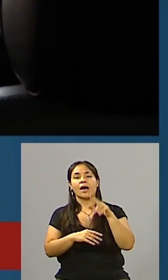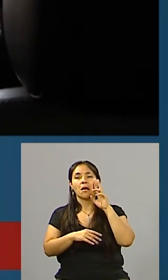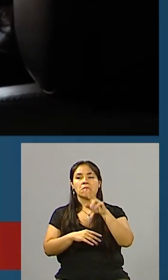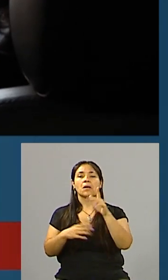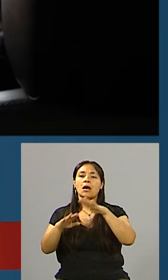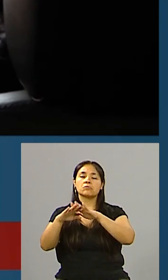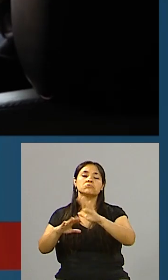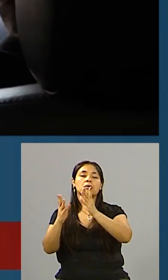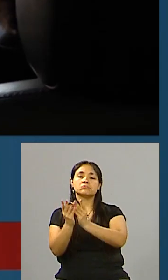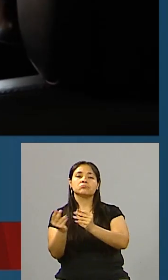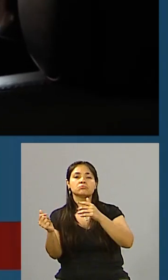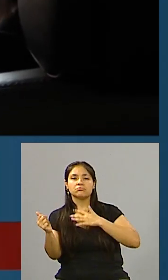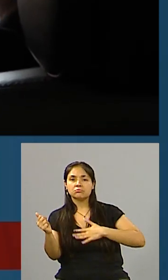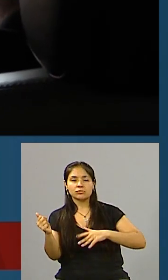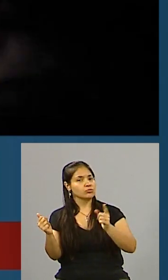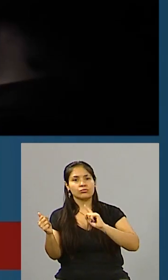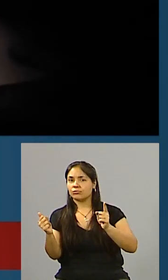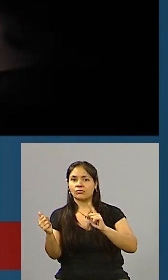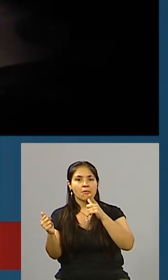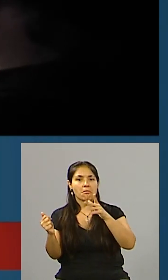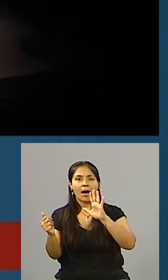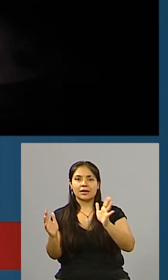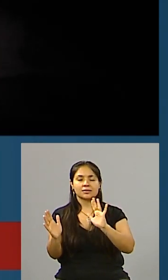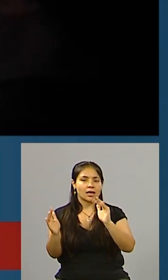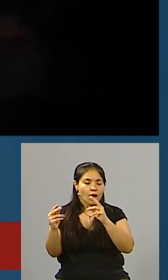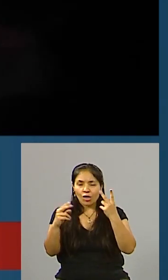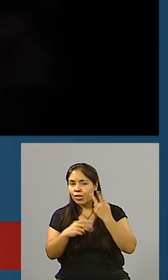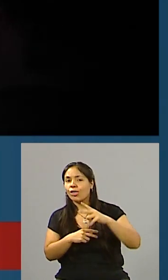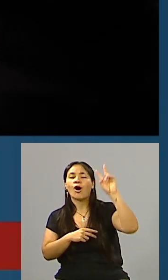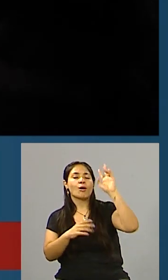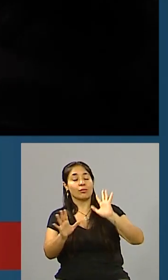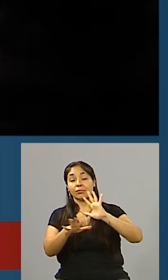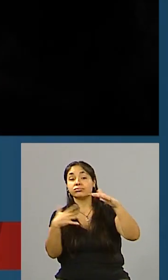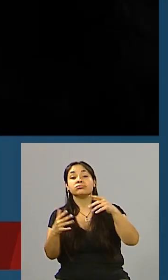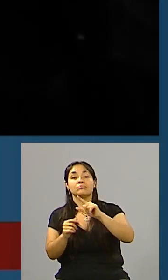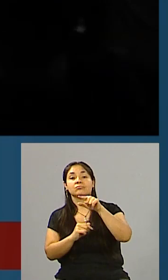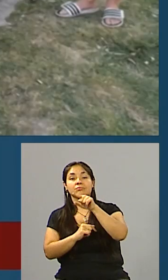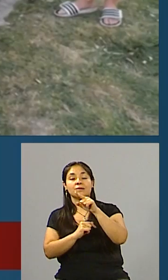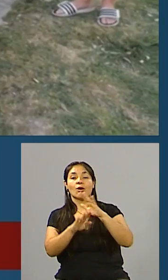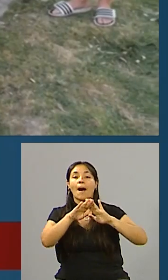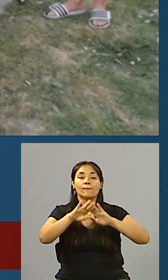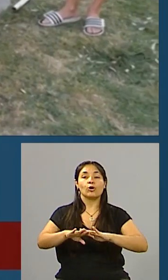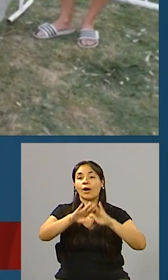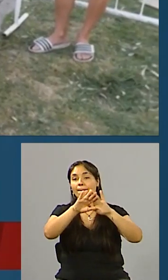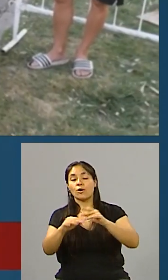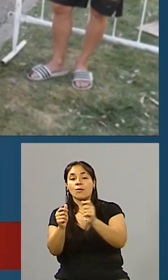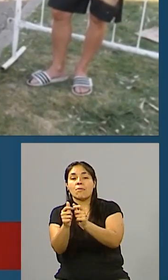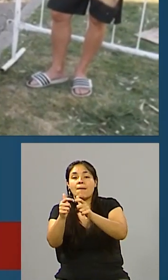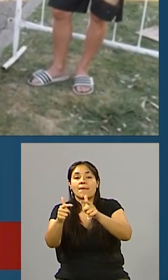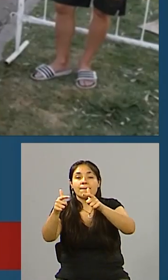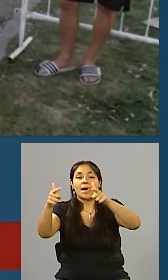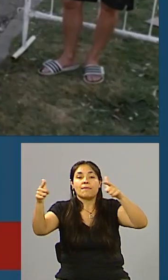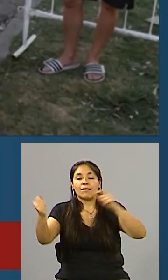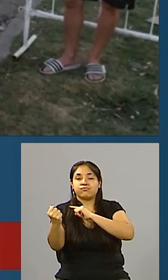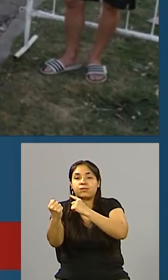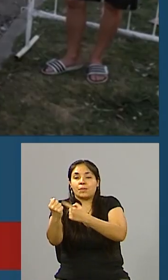de también la victoria de Javier Milei y de cómo se fue armando ese apoyo, o tal vez dándole más fuerza al apoyo por